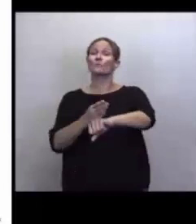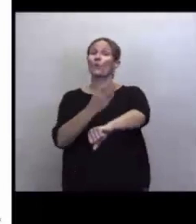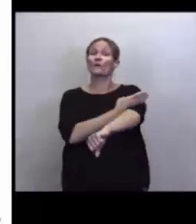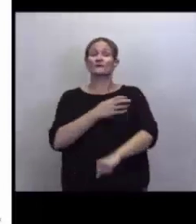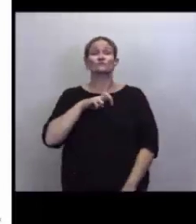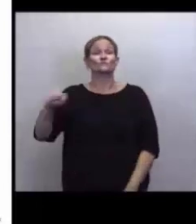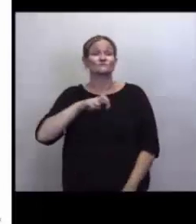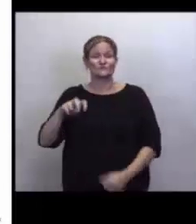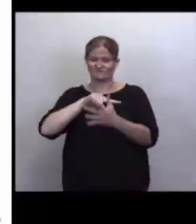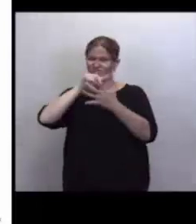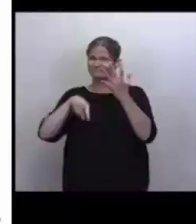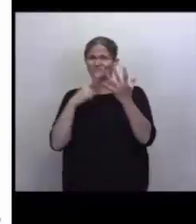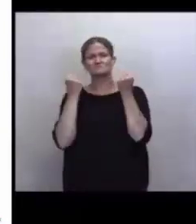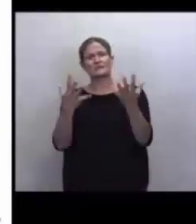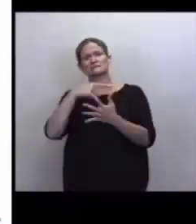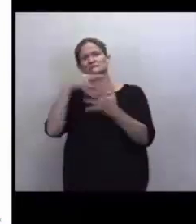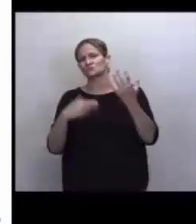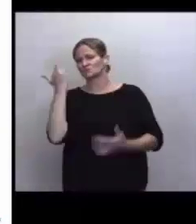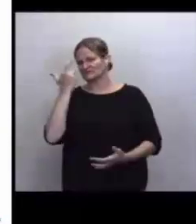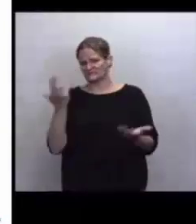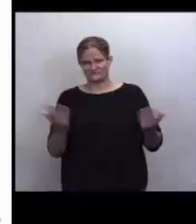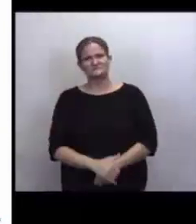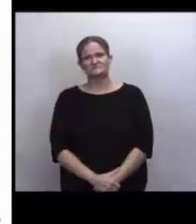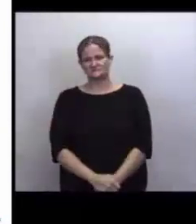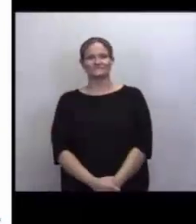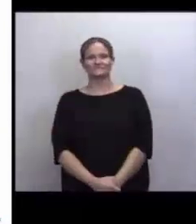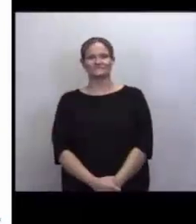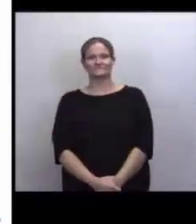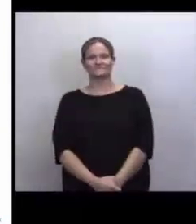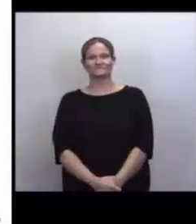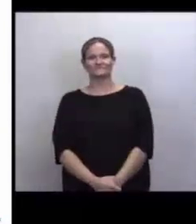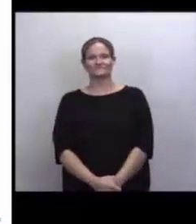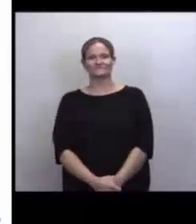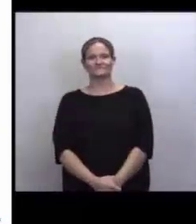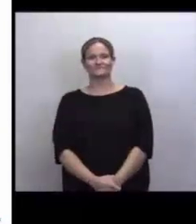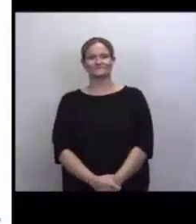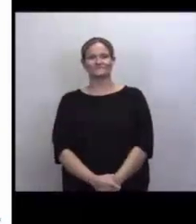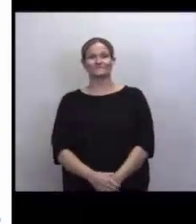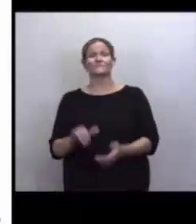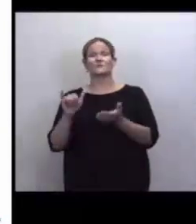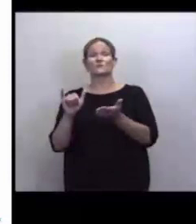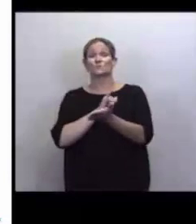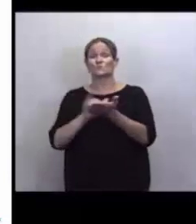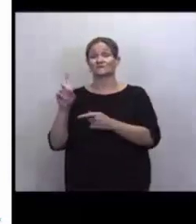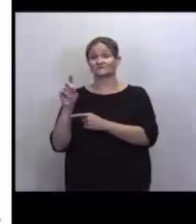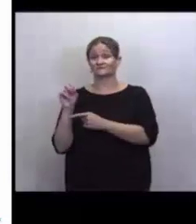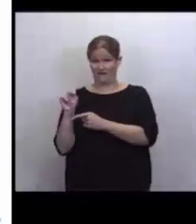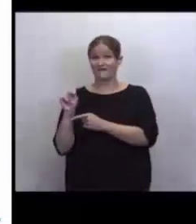para peatones, bicicletas e instalaciones del tránsito.